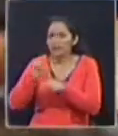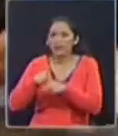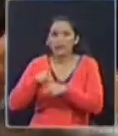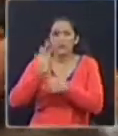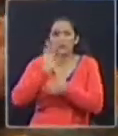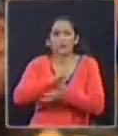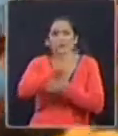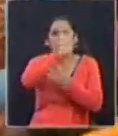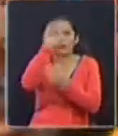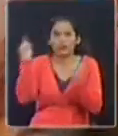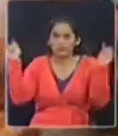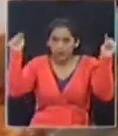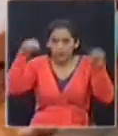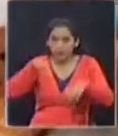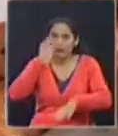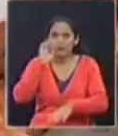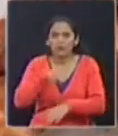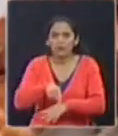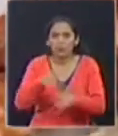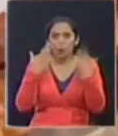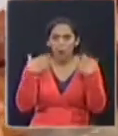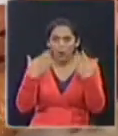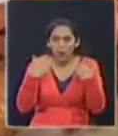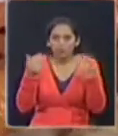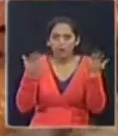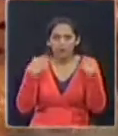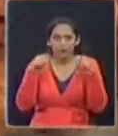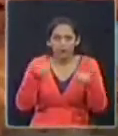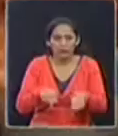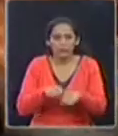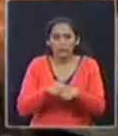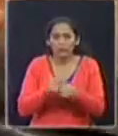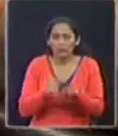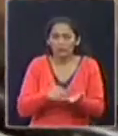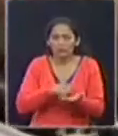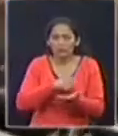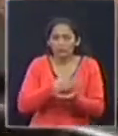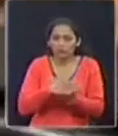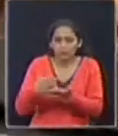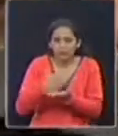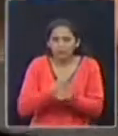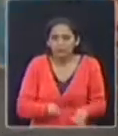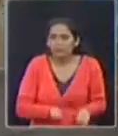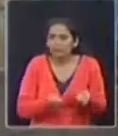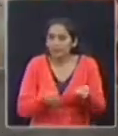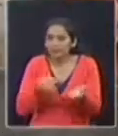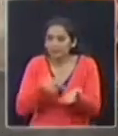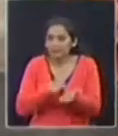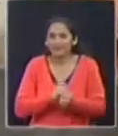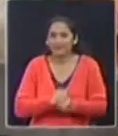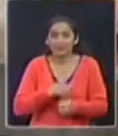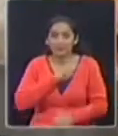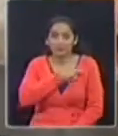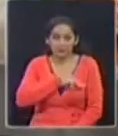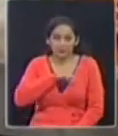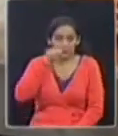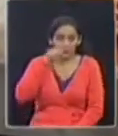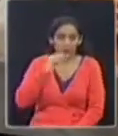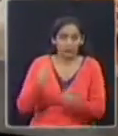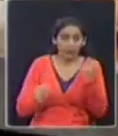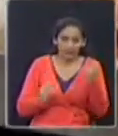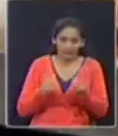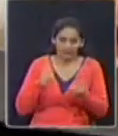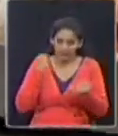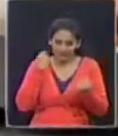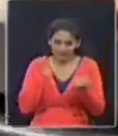provincias del país con sus platos típicos a apostar por esta ciudad. ¿Y qué hace el municipio? Apoyarlos. ¿Con